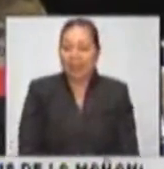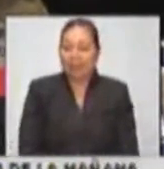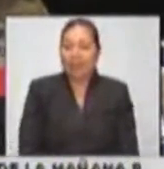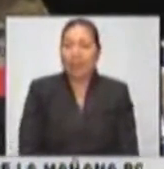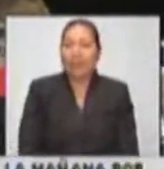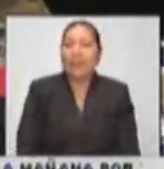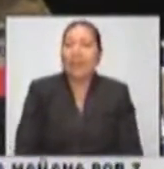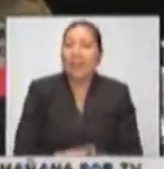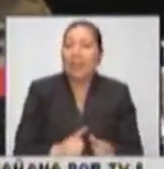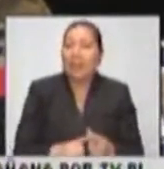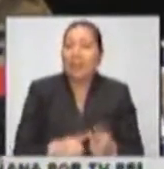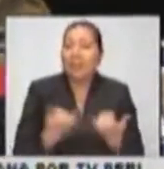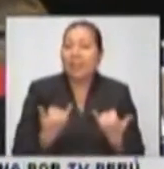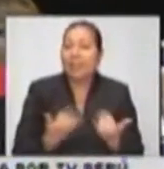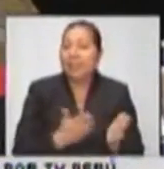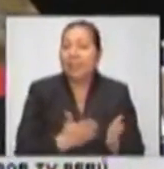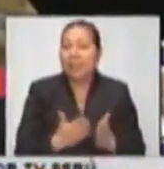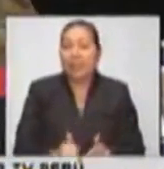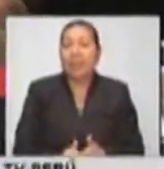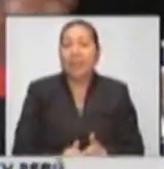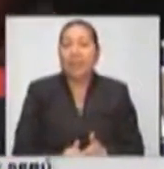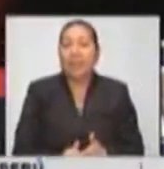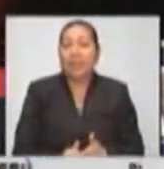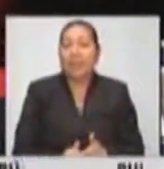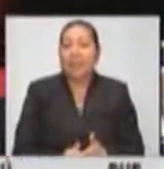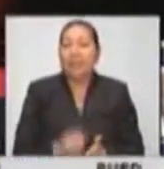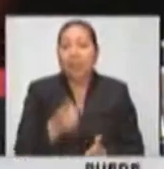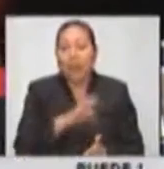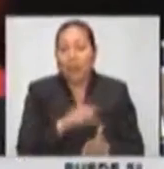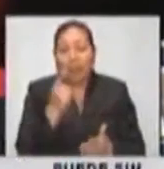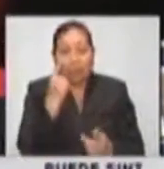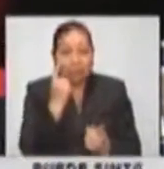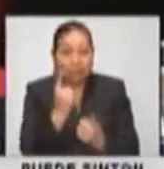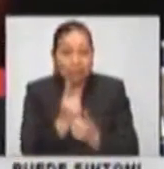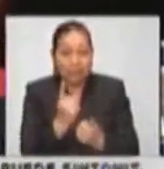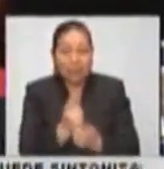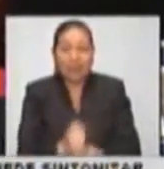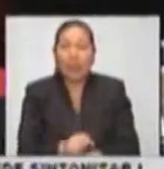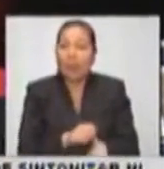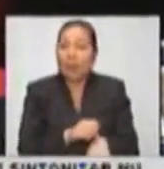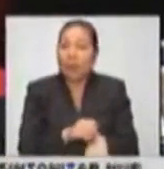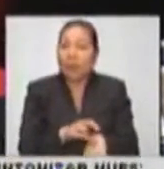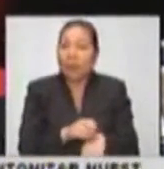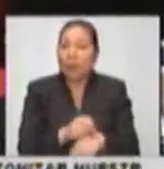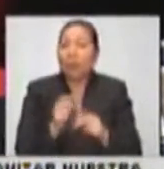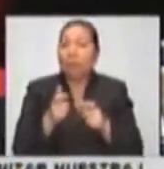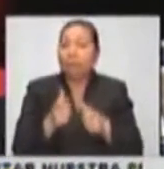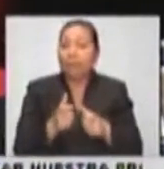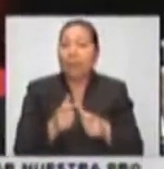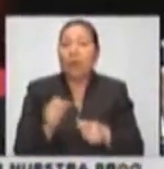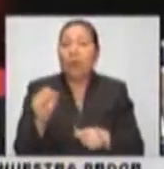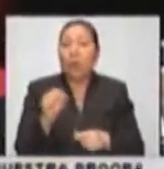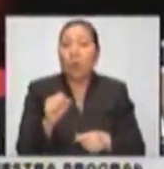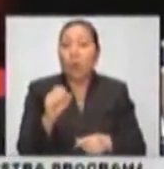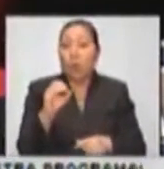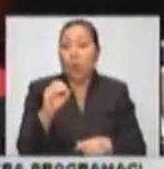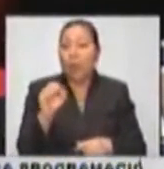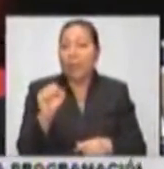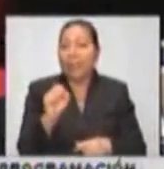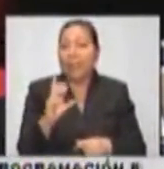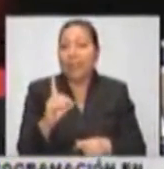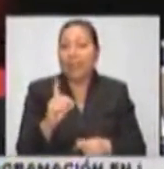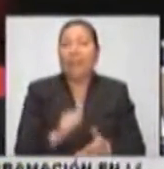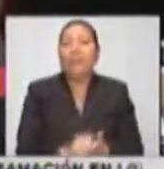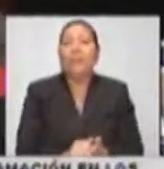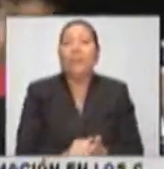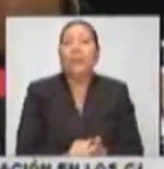Y entonces, esta organización, esta sí supongo que ustedes la conocen, es este Consejo Supervisor de la OECD, los